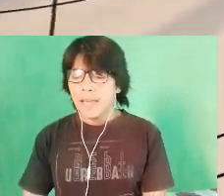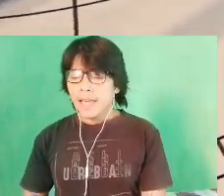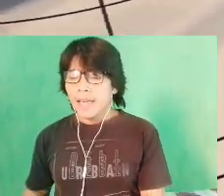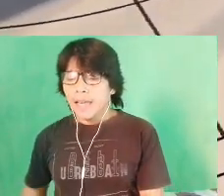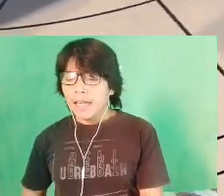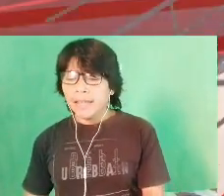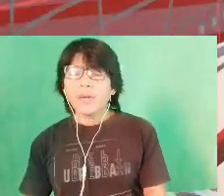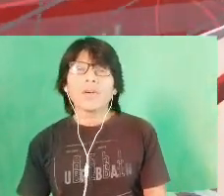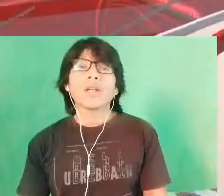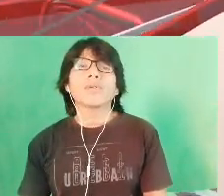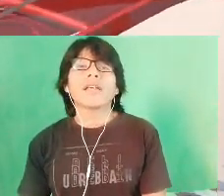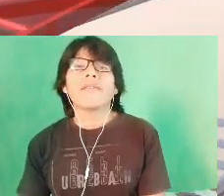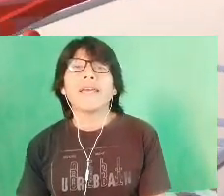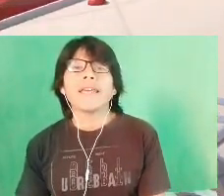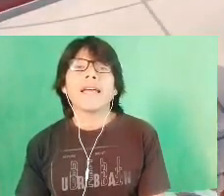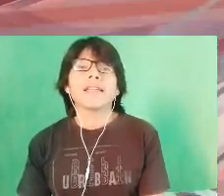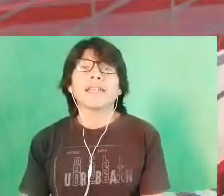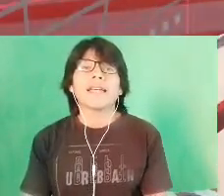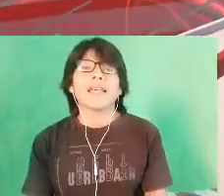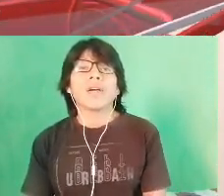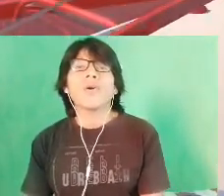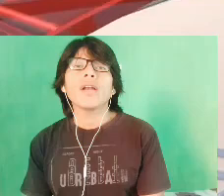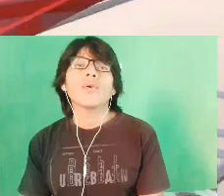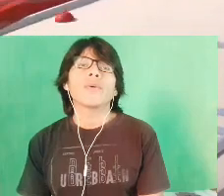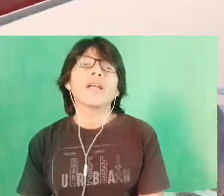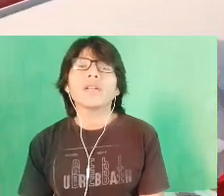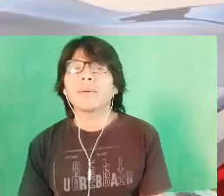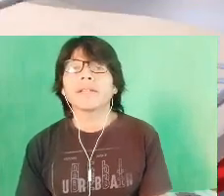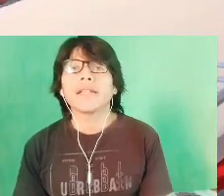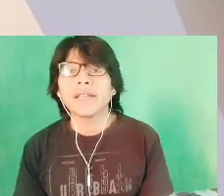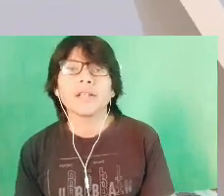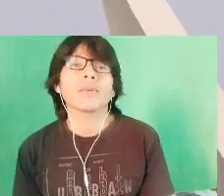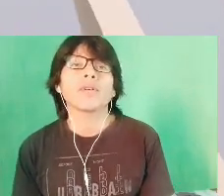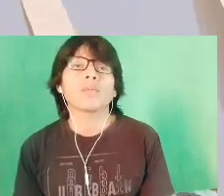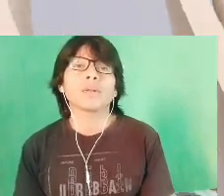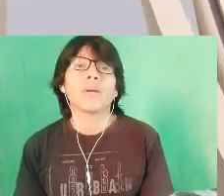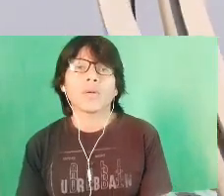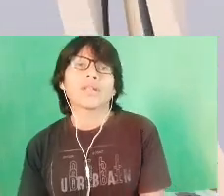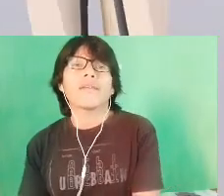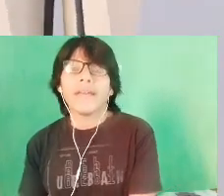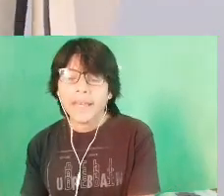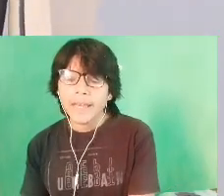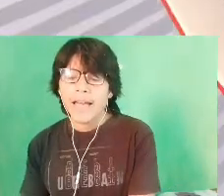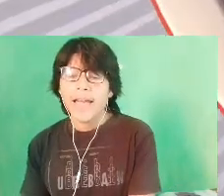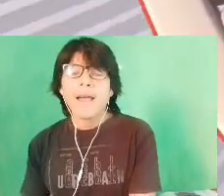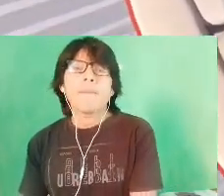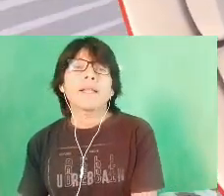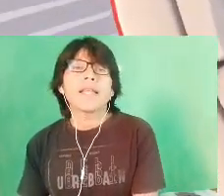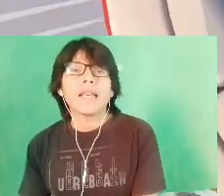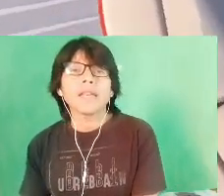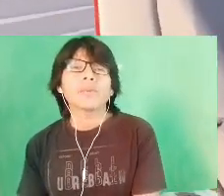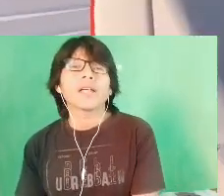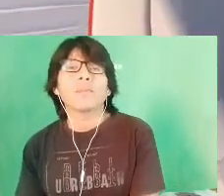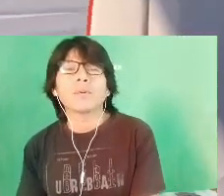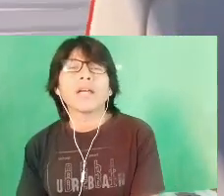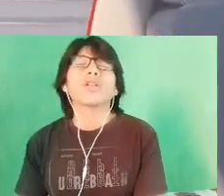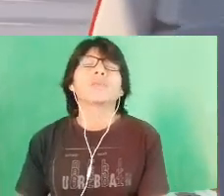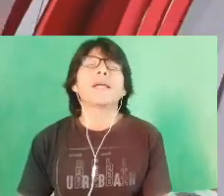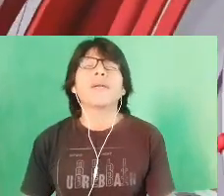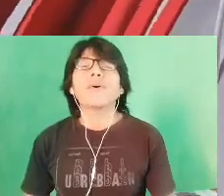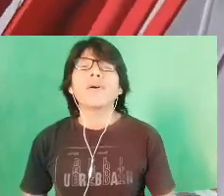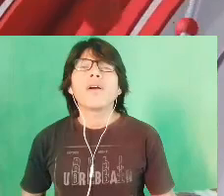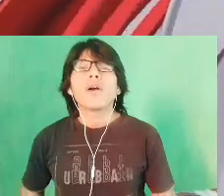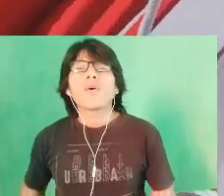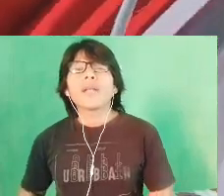Nacional, es algo que no se veía desde que llegó al gobierno el presidente Andrés Manuel López Obrador. Se veía vandalismo